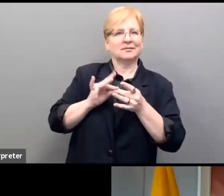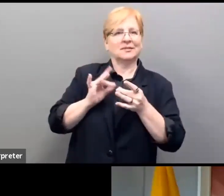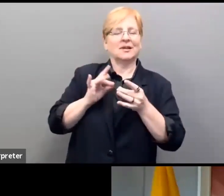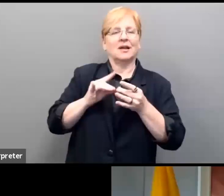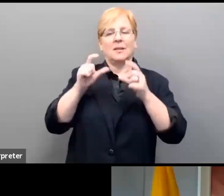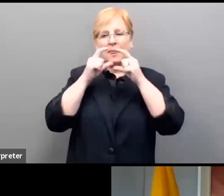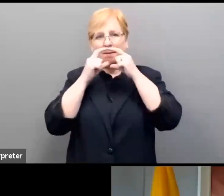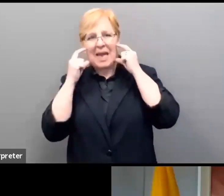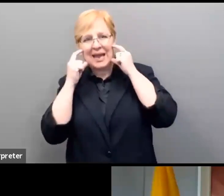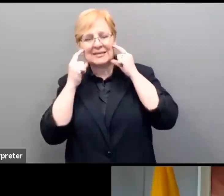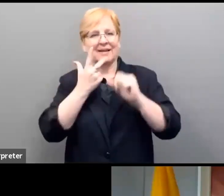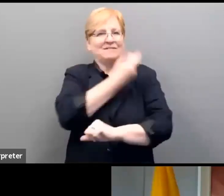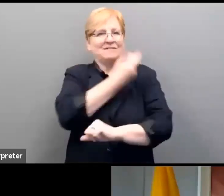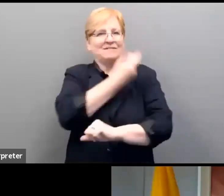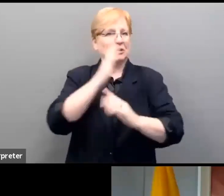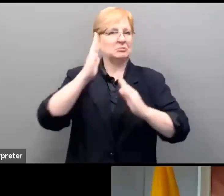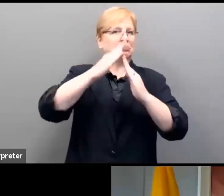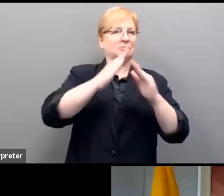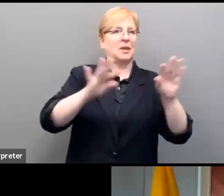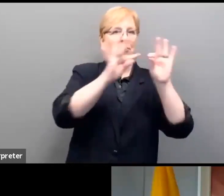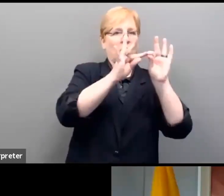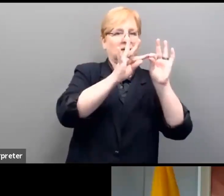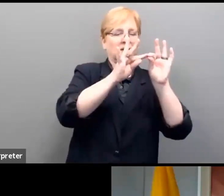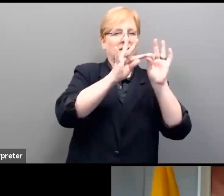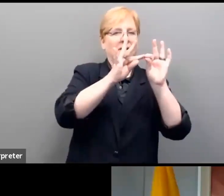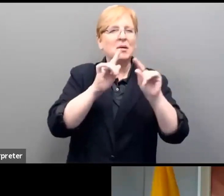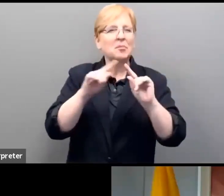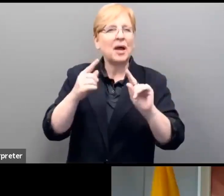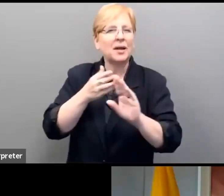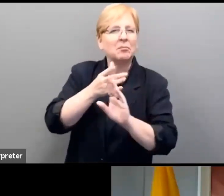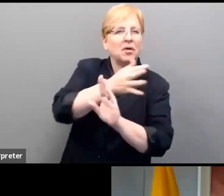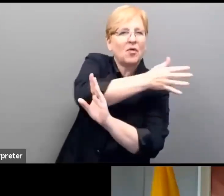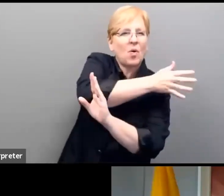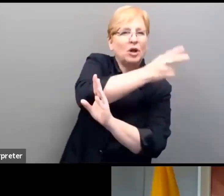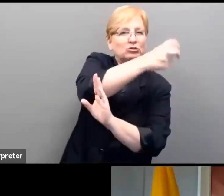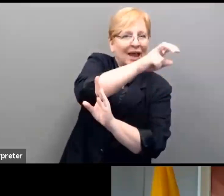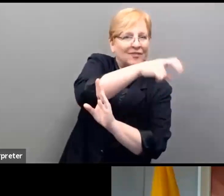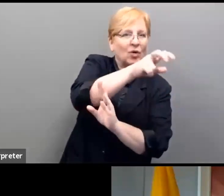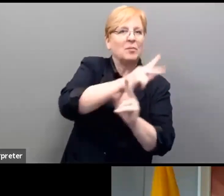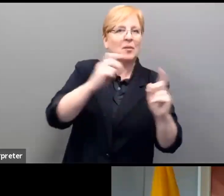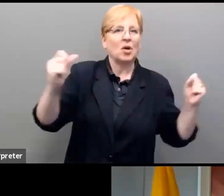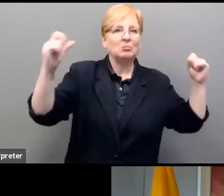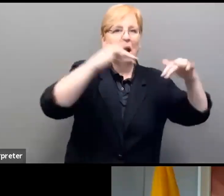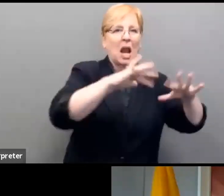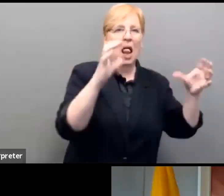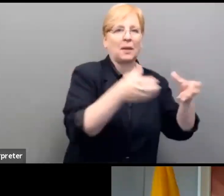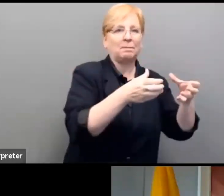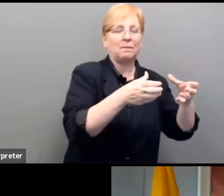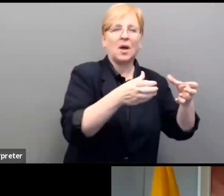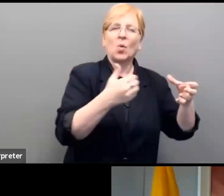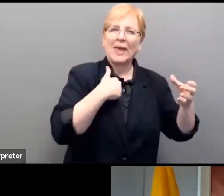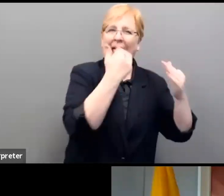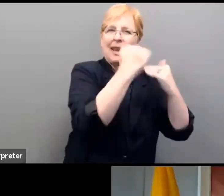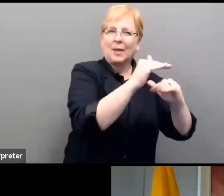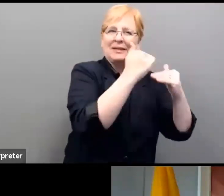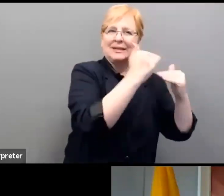es un factor en aumento. Gobernador, usted acaba de decir que las mascarillas y la vacunación es lo más importante,